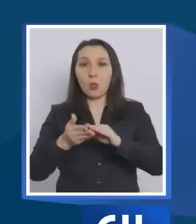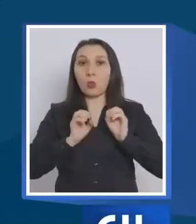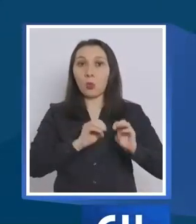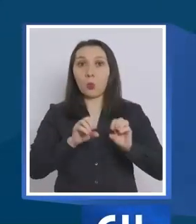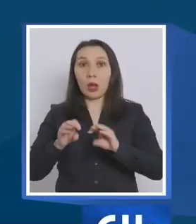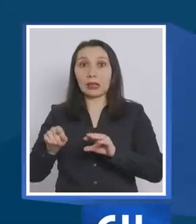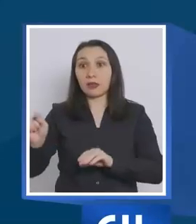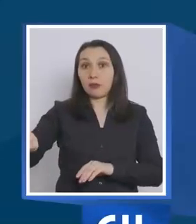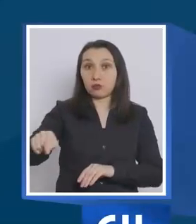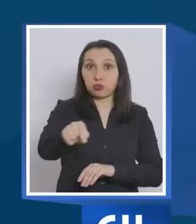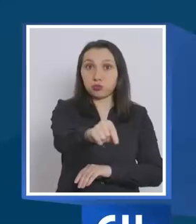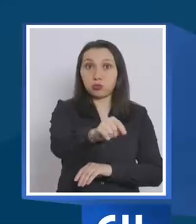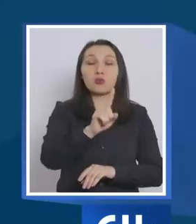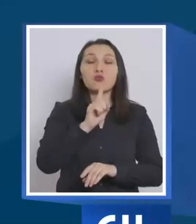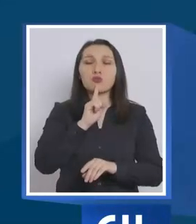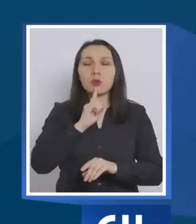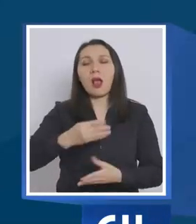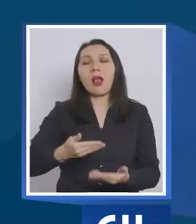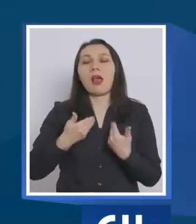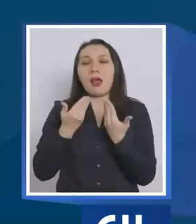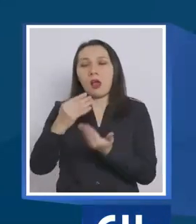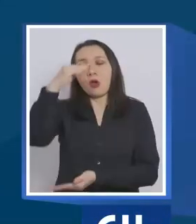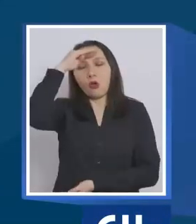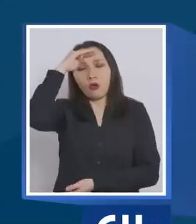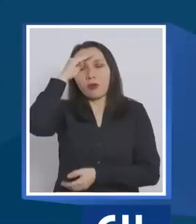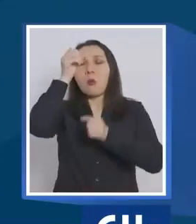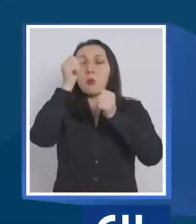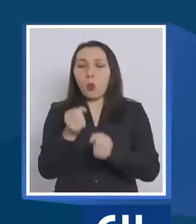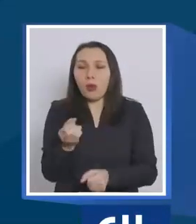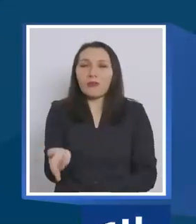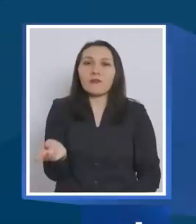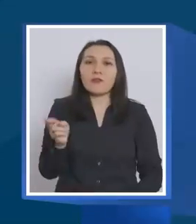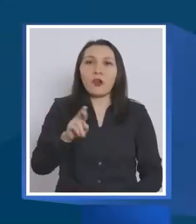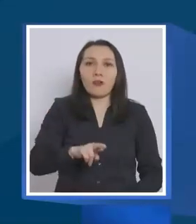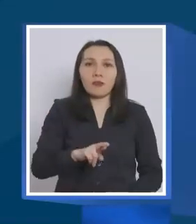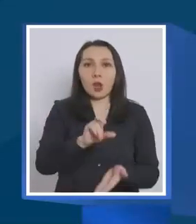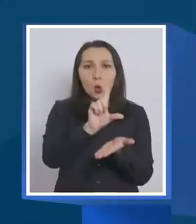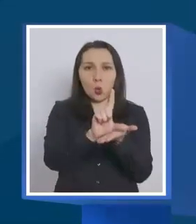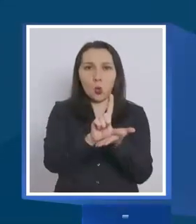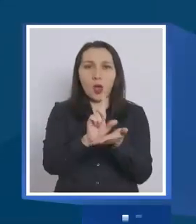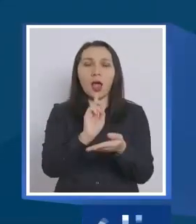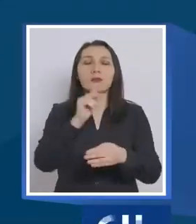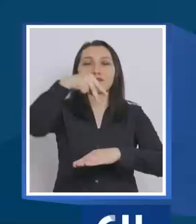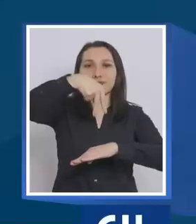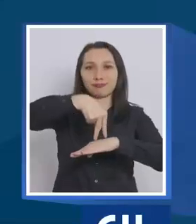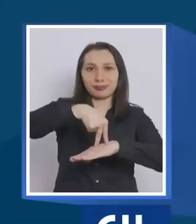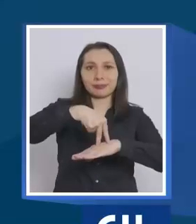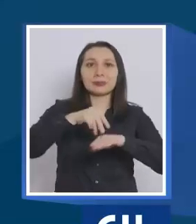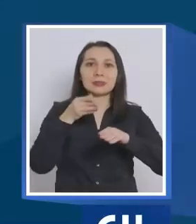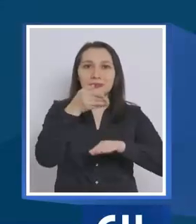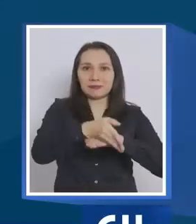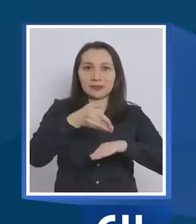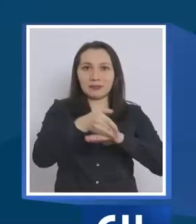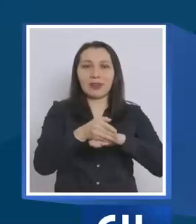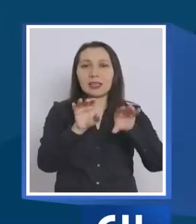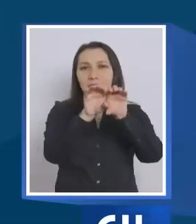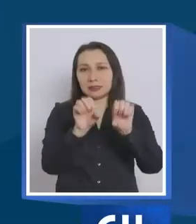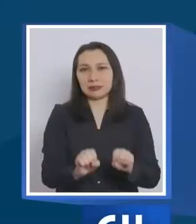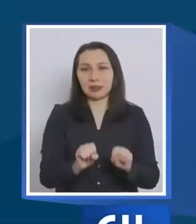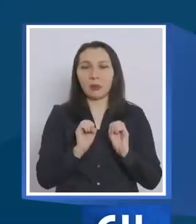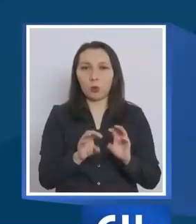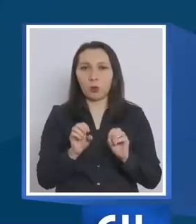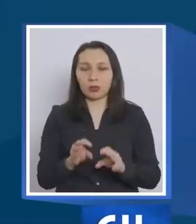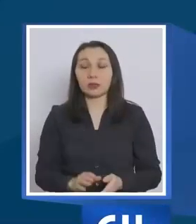educativas tengan la confianza de recuperar los espacios de presencialidad en el sistema educativo.